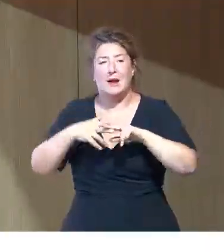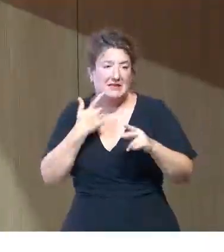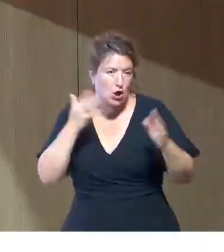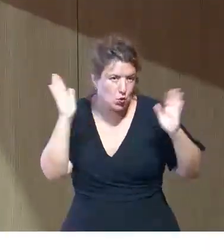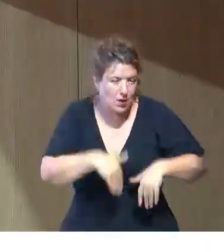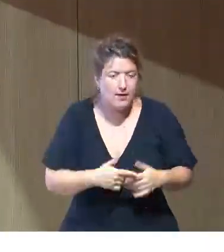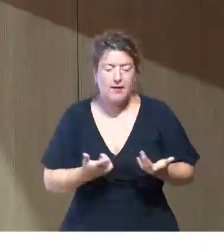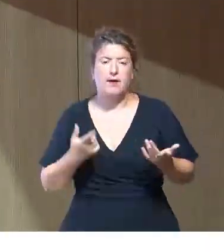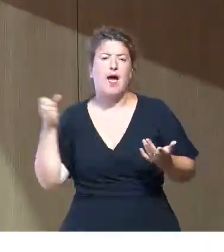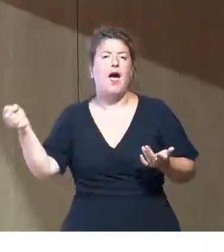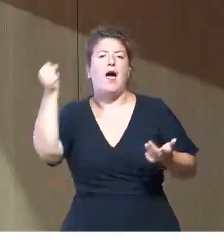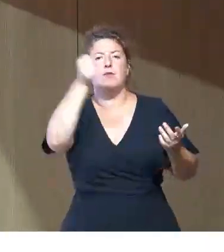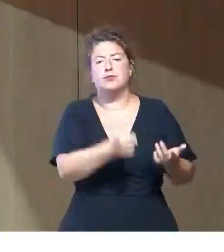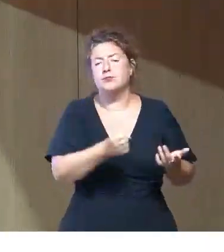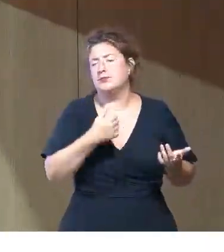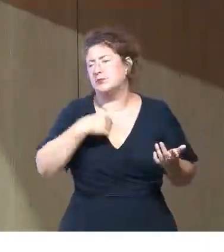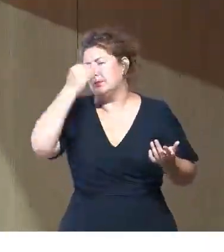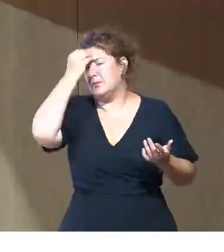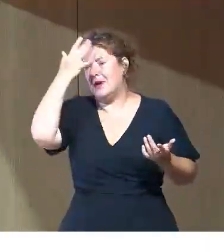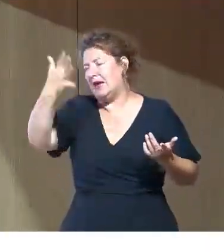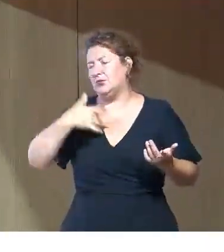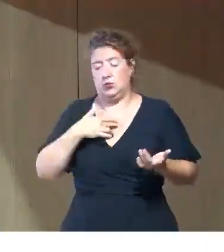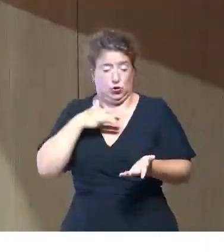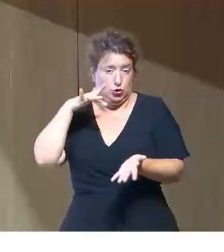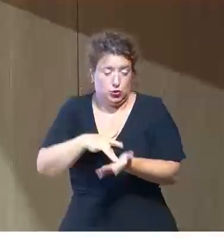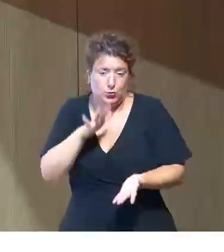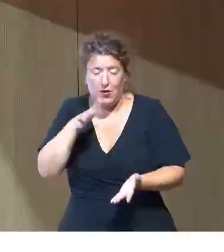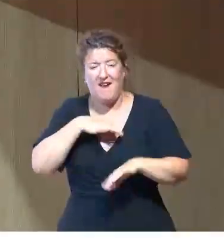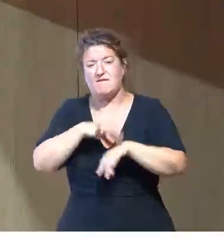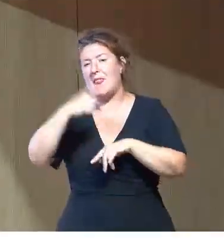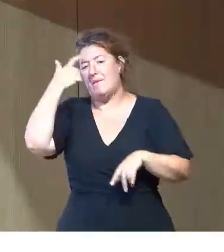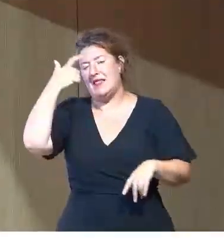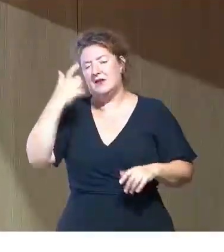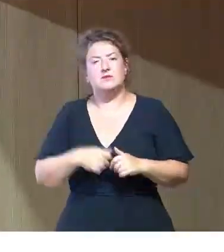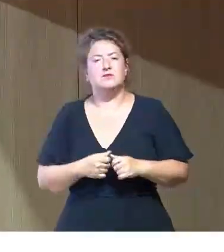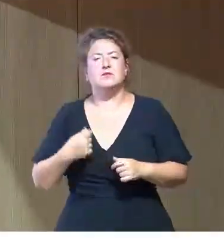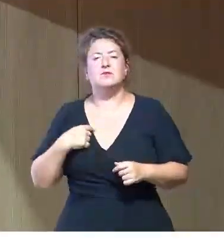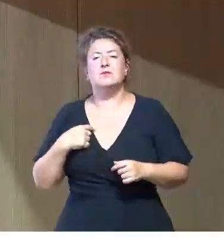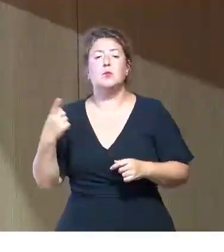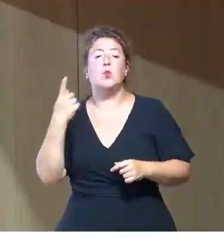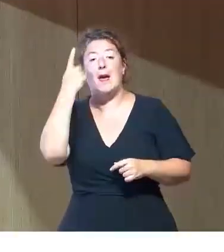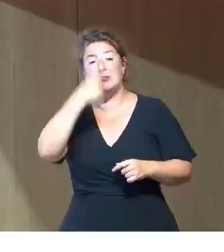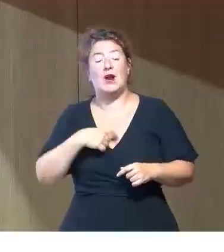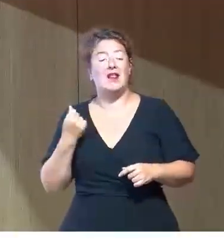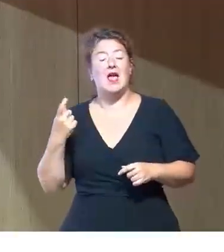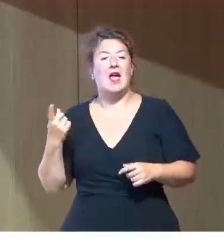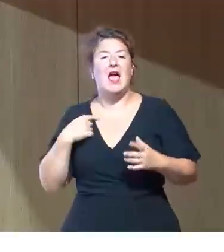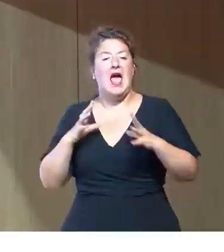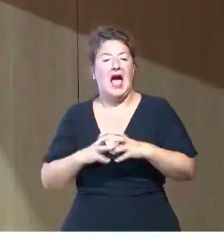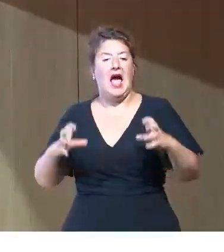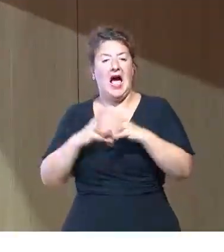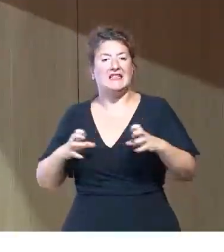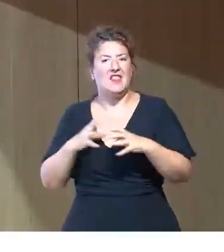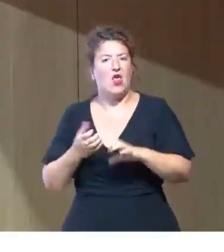no existen pero vamos a suponer que yo lo he vivido muchas veces con la enfermedad mental el apoyo que necesita una persona que tiene una ansiedad